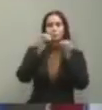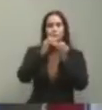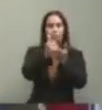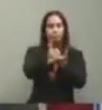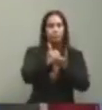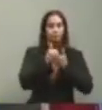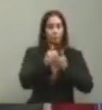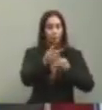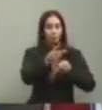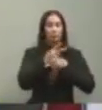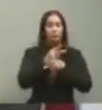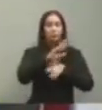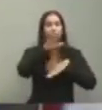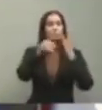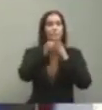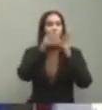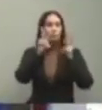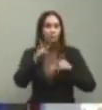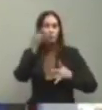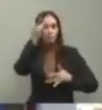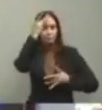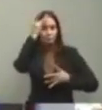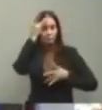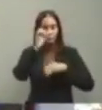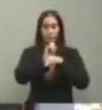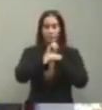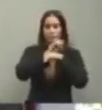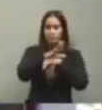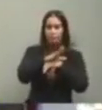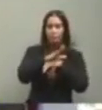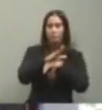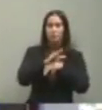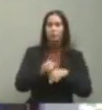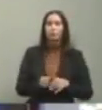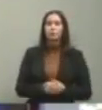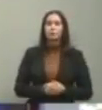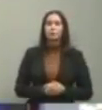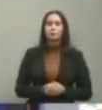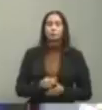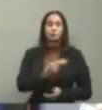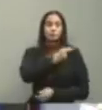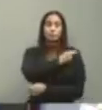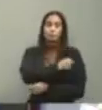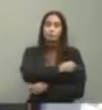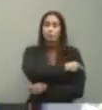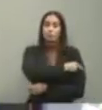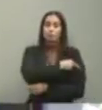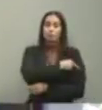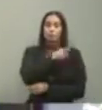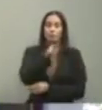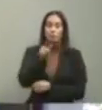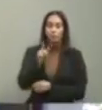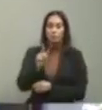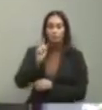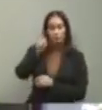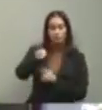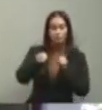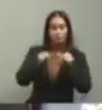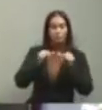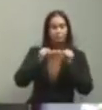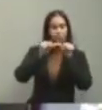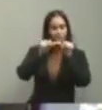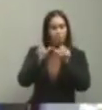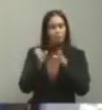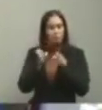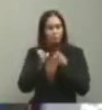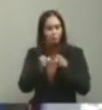protección a los ciudadanos que se vean afectados por este proceso los hospitales asignados siguen su proceso de